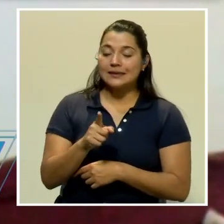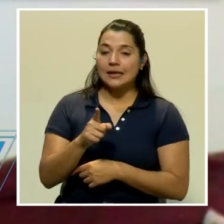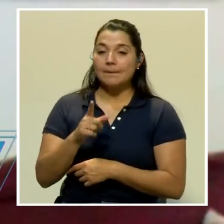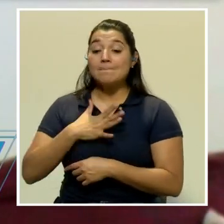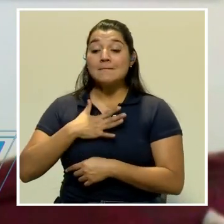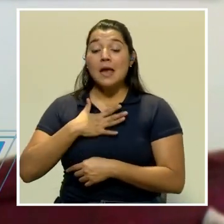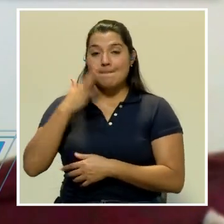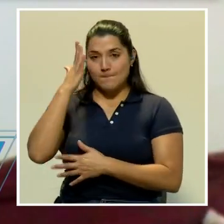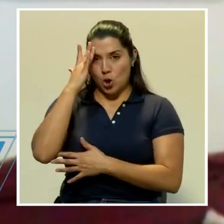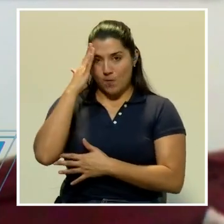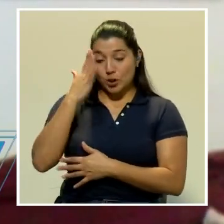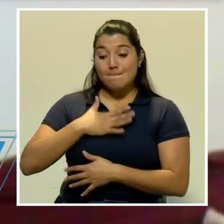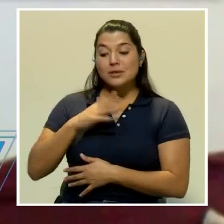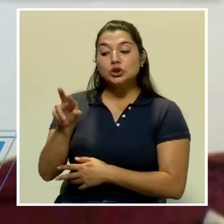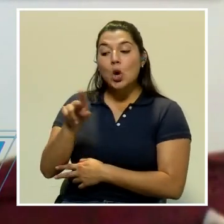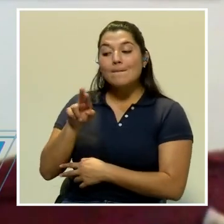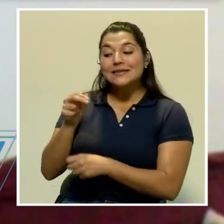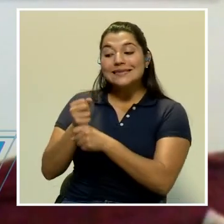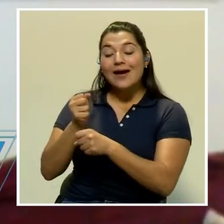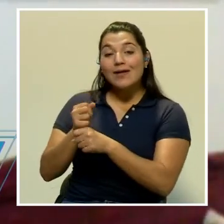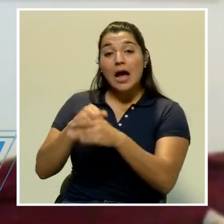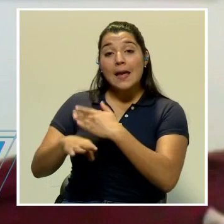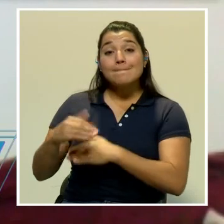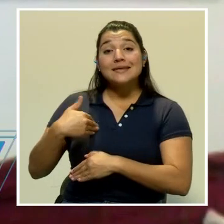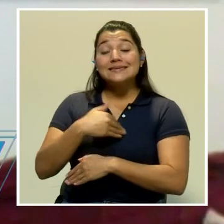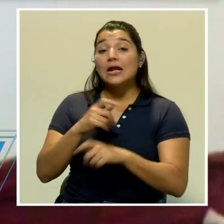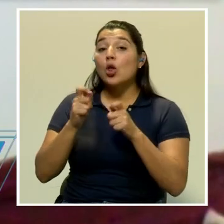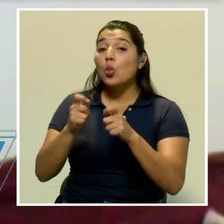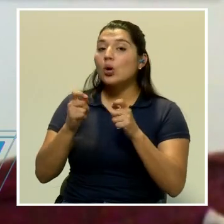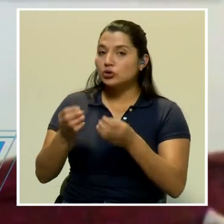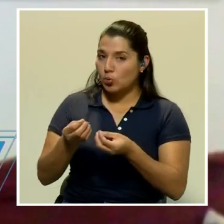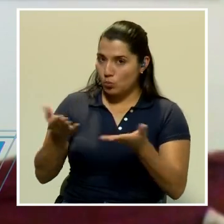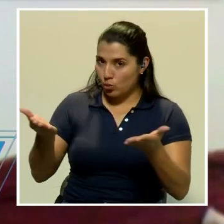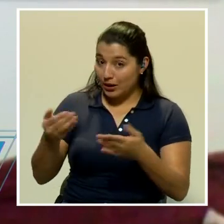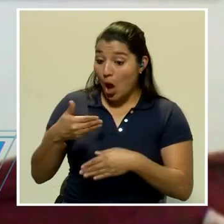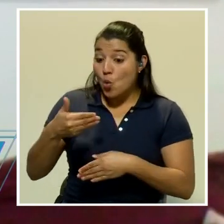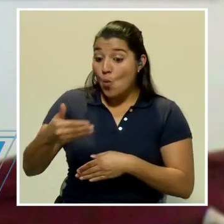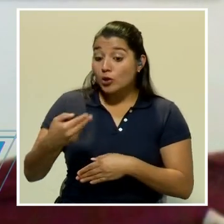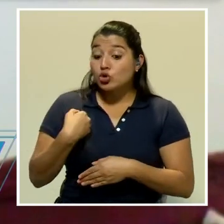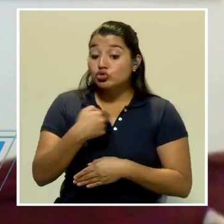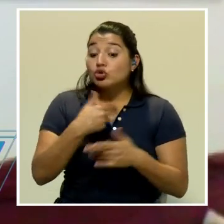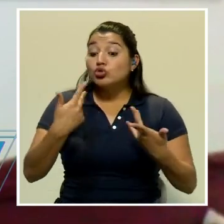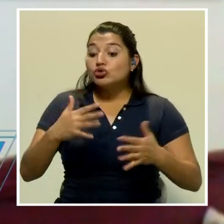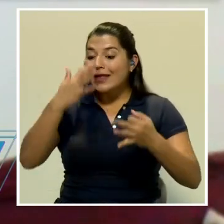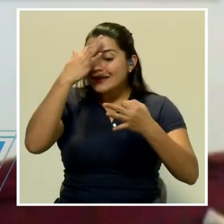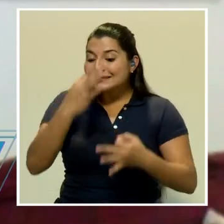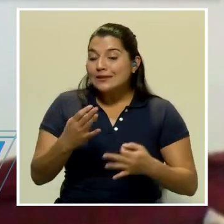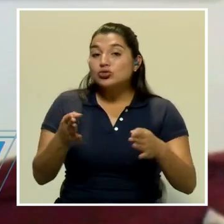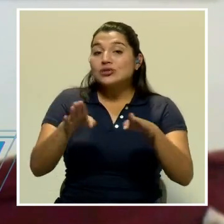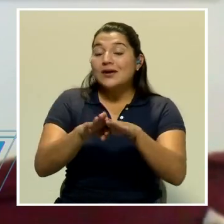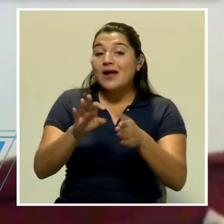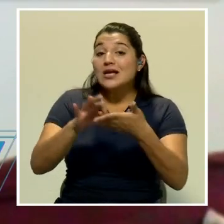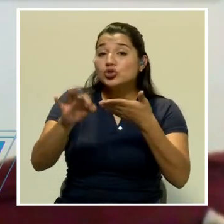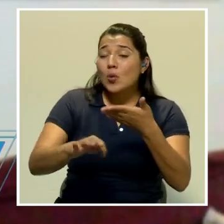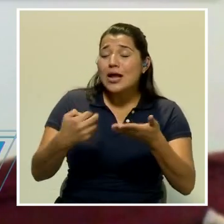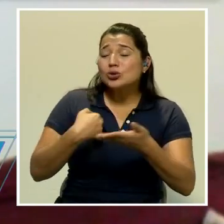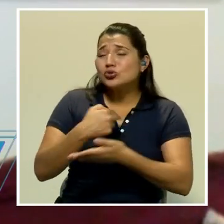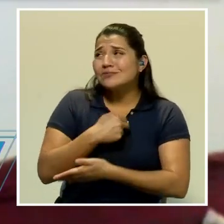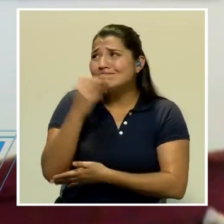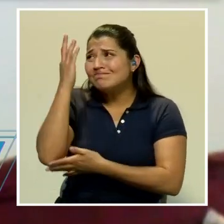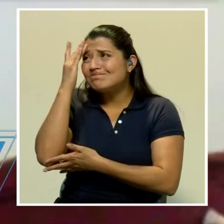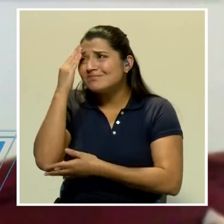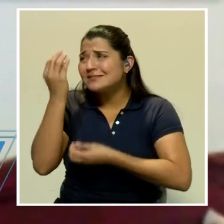compañeros que trabajan en el Ministerio de Educación Pública, una vez que nosotros cerramos las escuelas, nuestra mayor preocupación fue